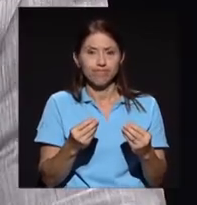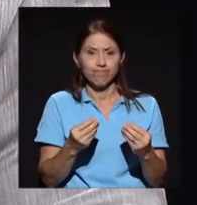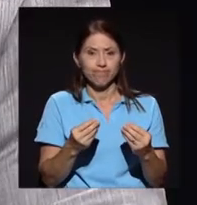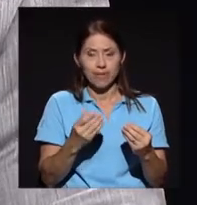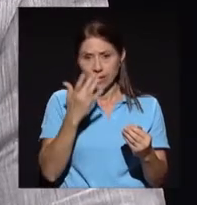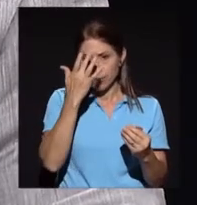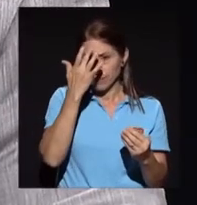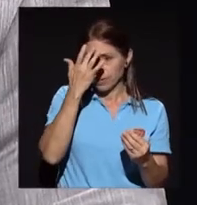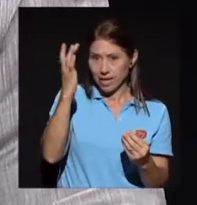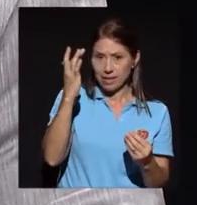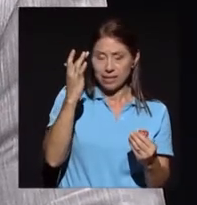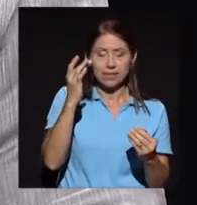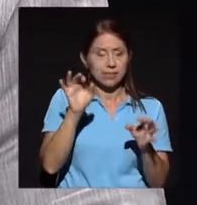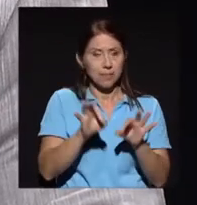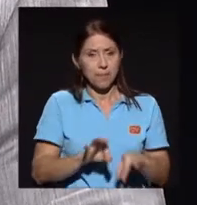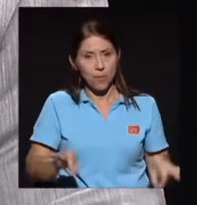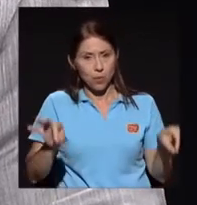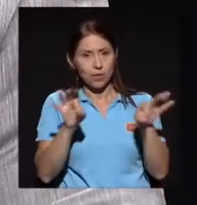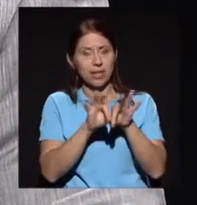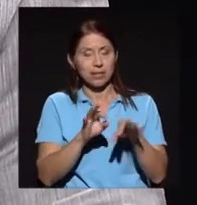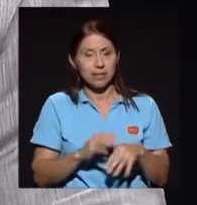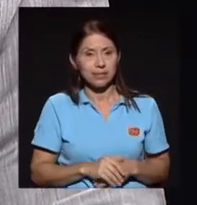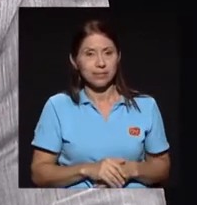muy importantes, y